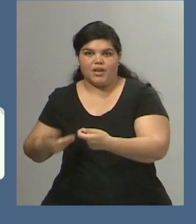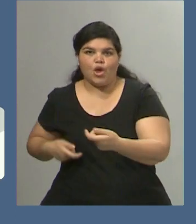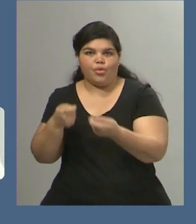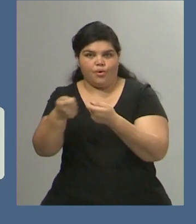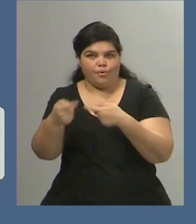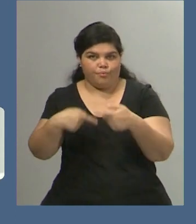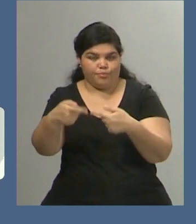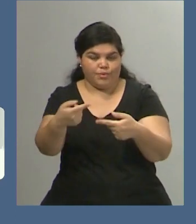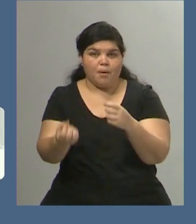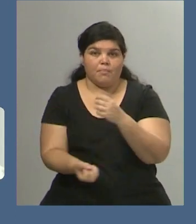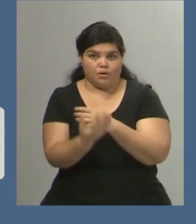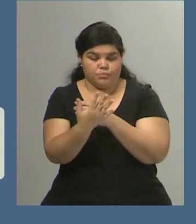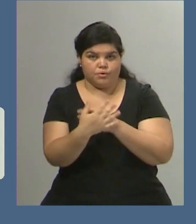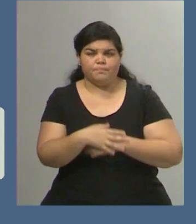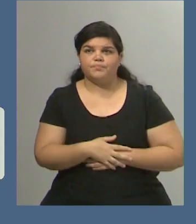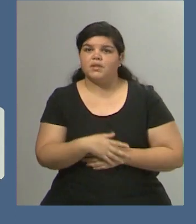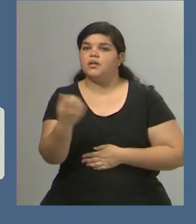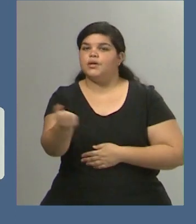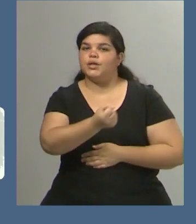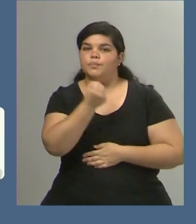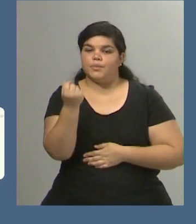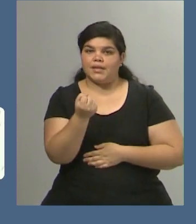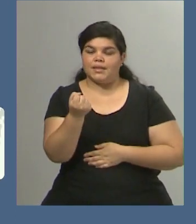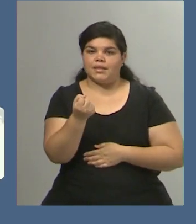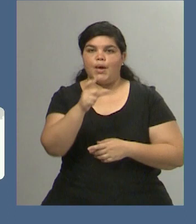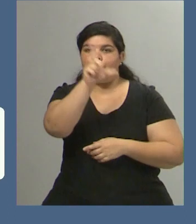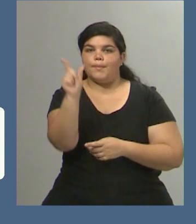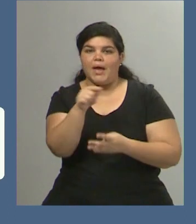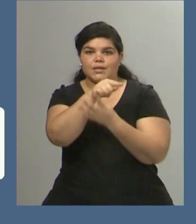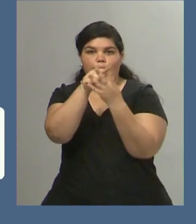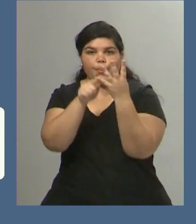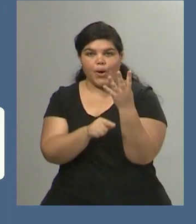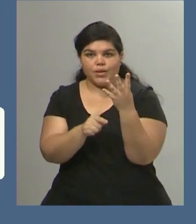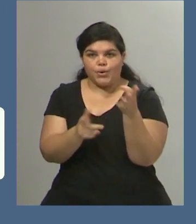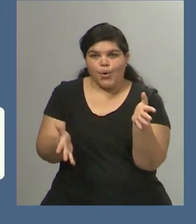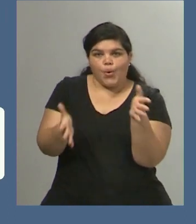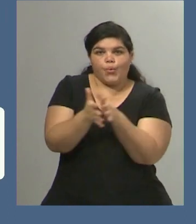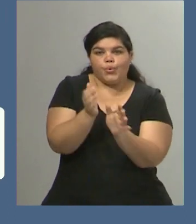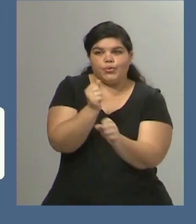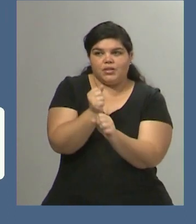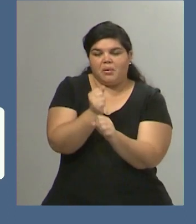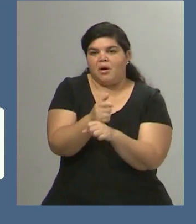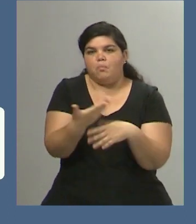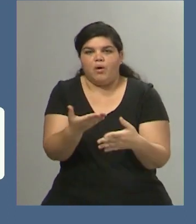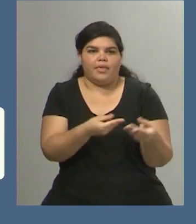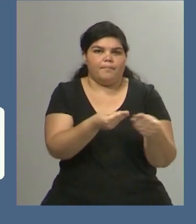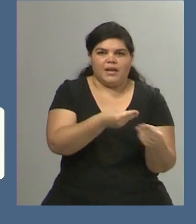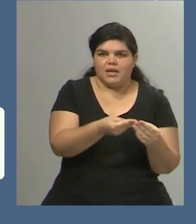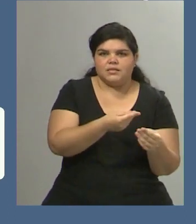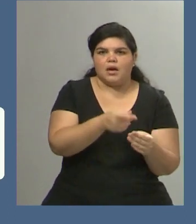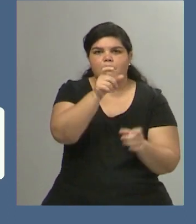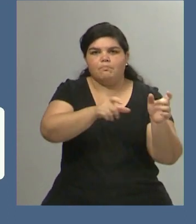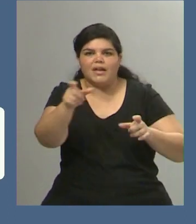de trabajar juntos los 4 países, sus empresas, sus ciudadanos, etc.